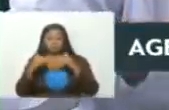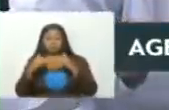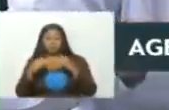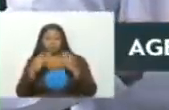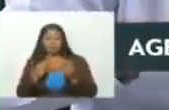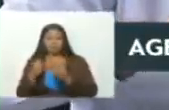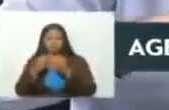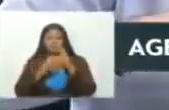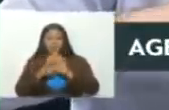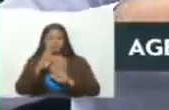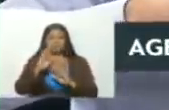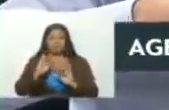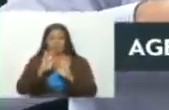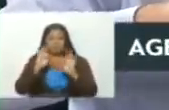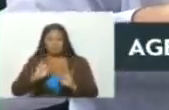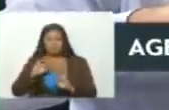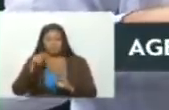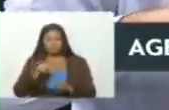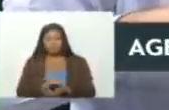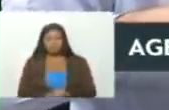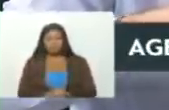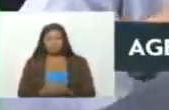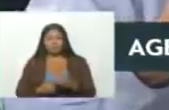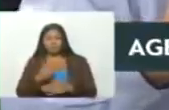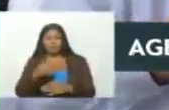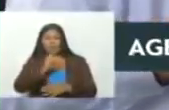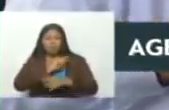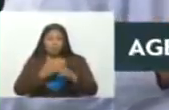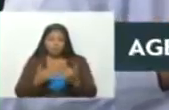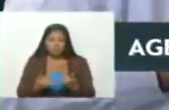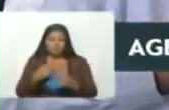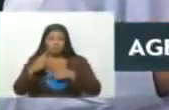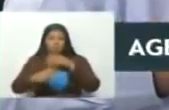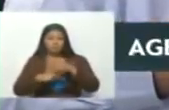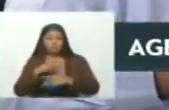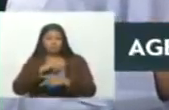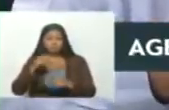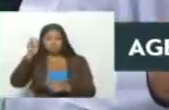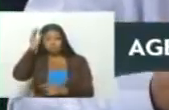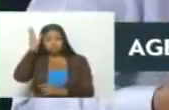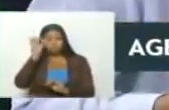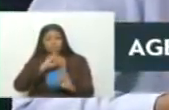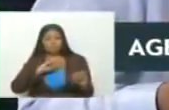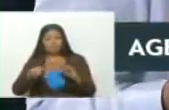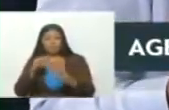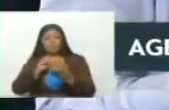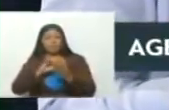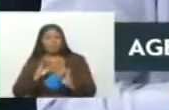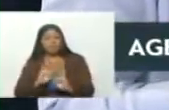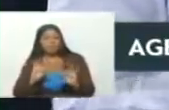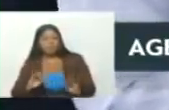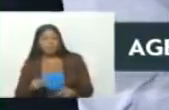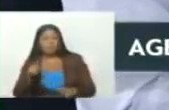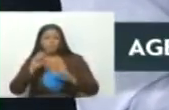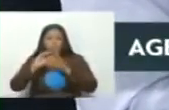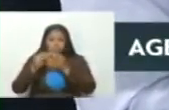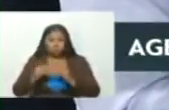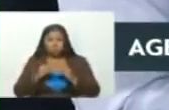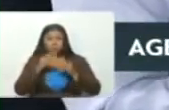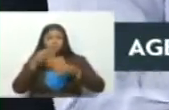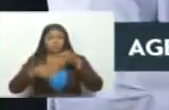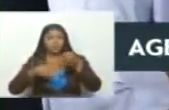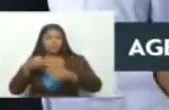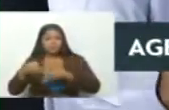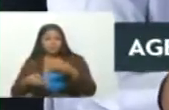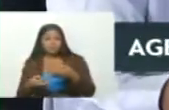los precios no aumentan con la misma velocidad, hay mayor fortaleza productiva, estamos en capacidad de aplicar estos correctivos. Justicia